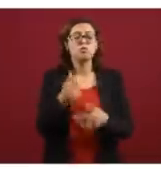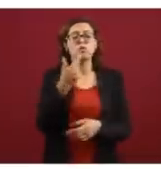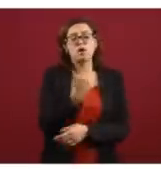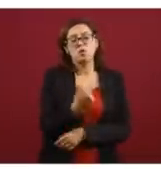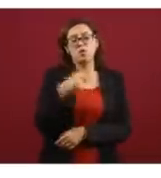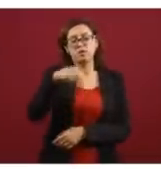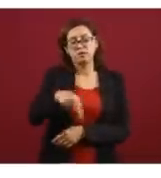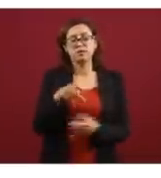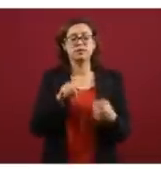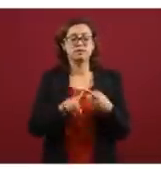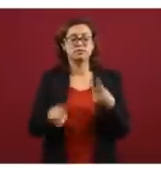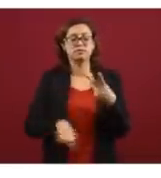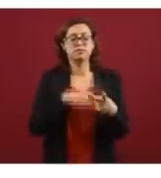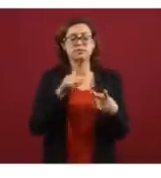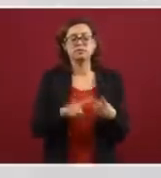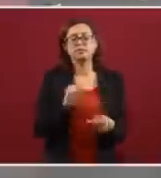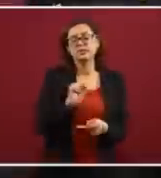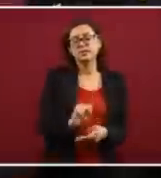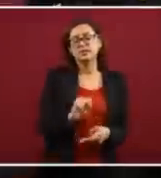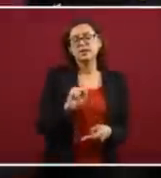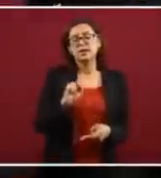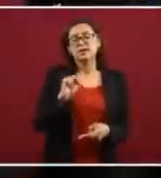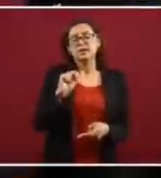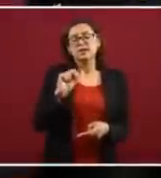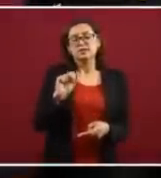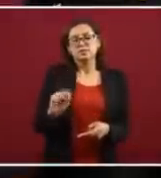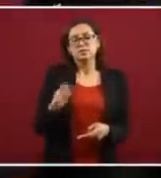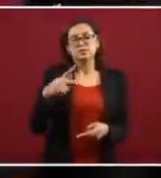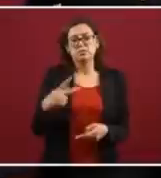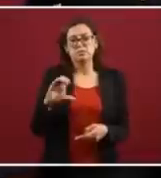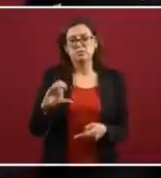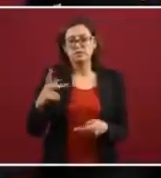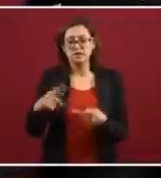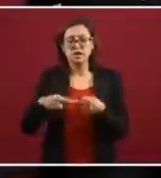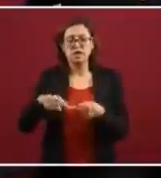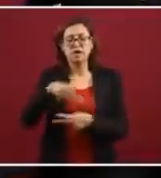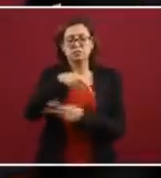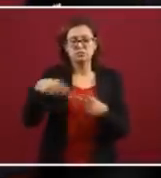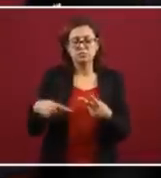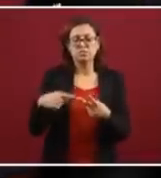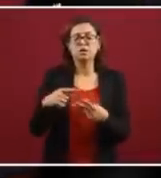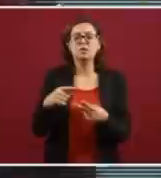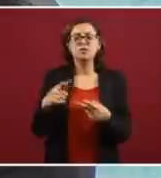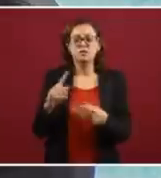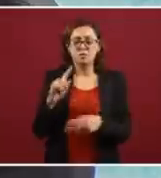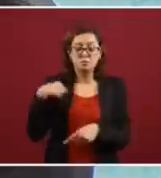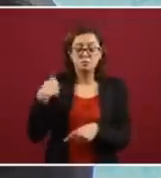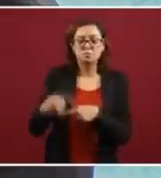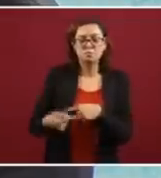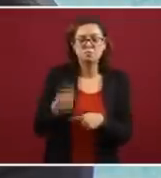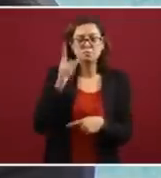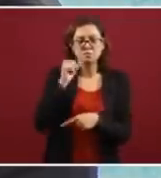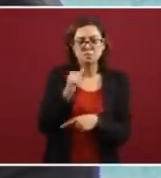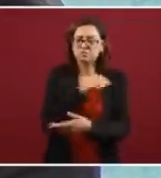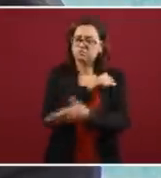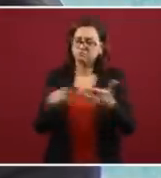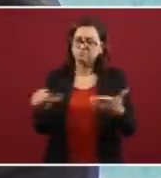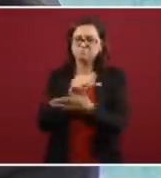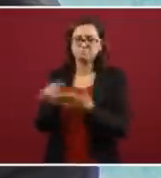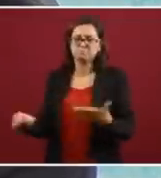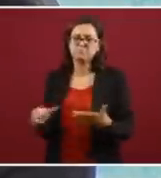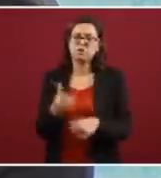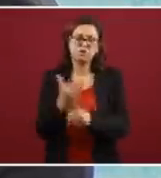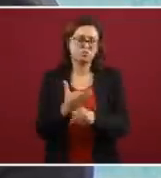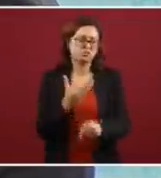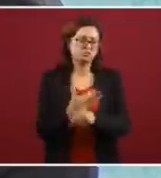y la Secretaría de Seguridad pudimos inmovilizarlas al día siguiente y estamos con el proceso de